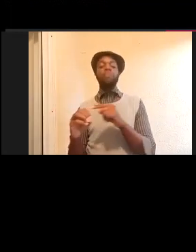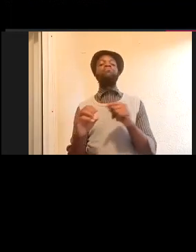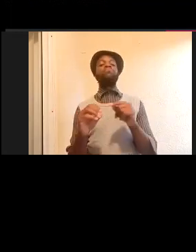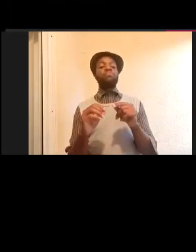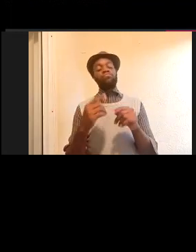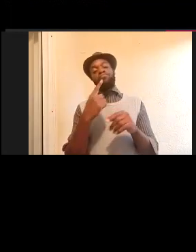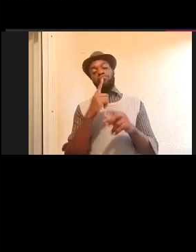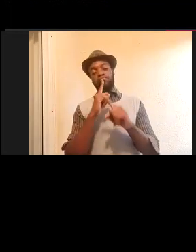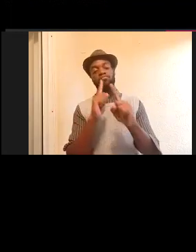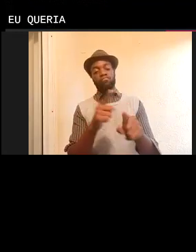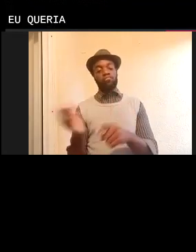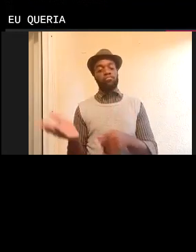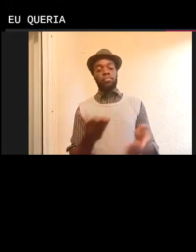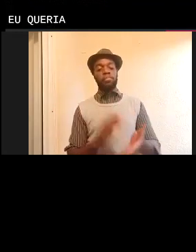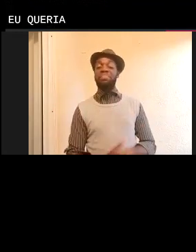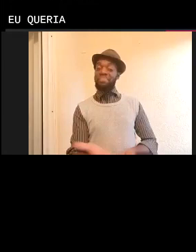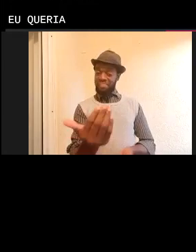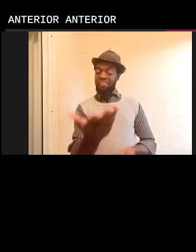Ok, Darío, adelante.